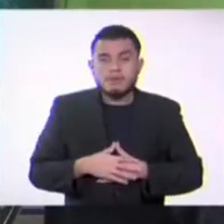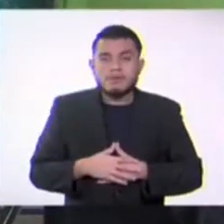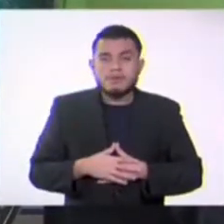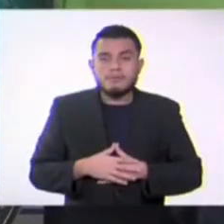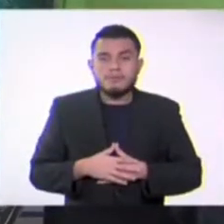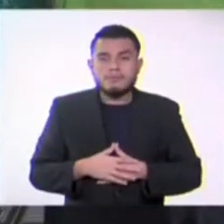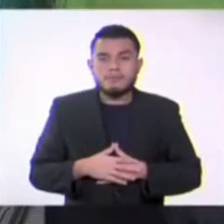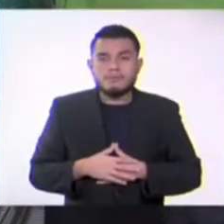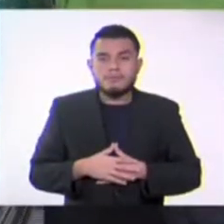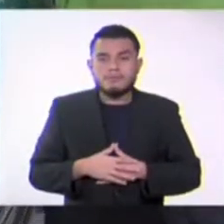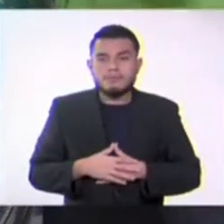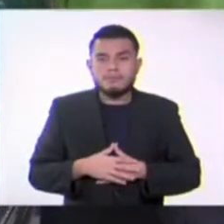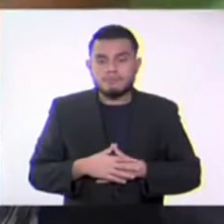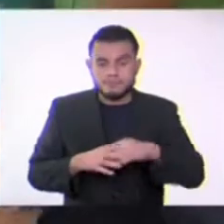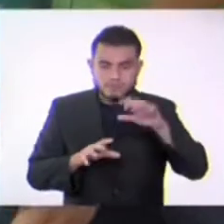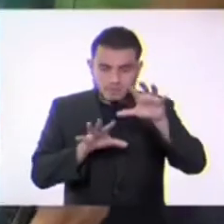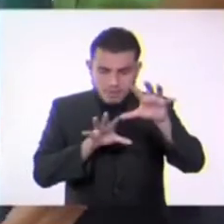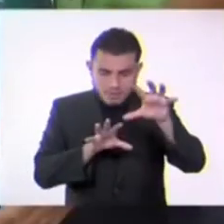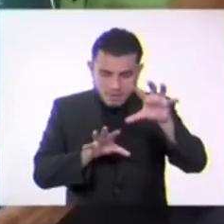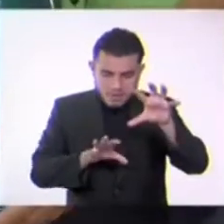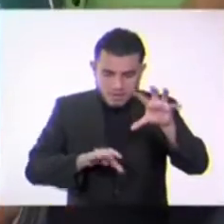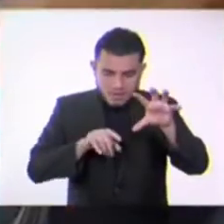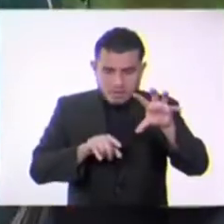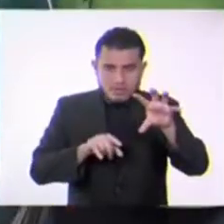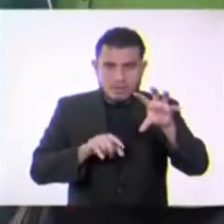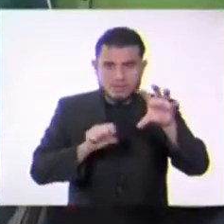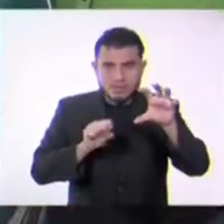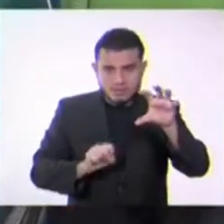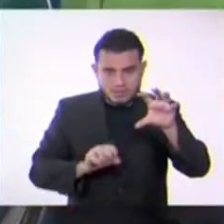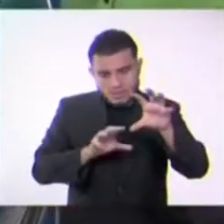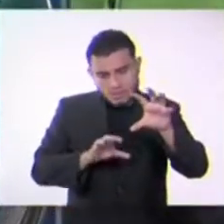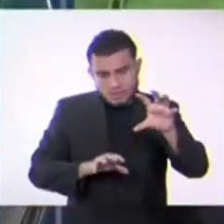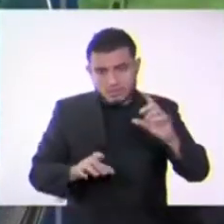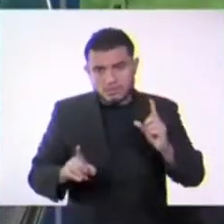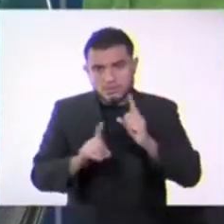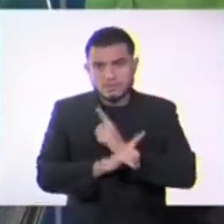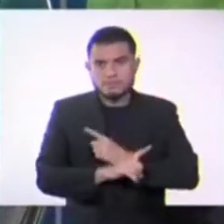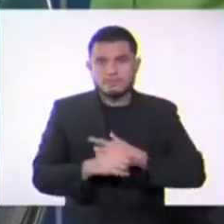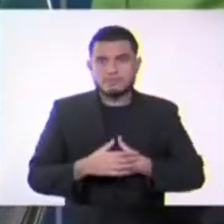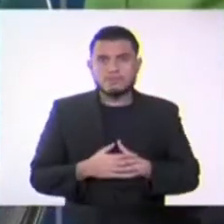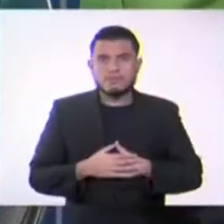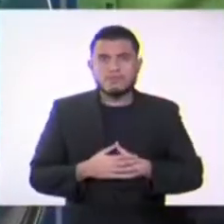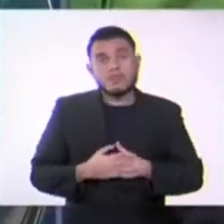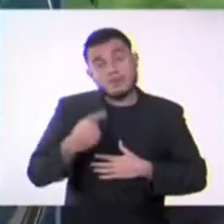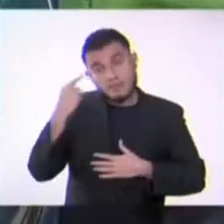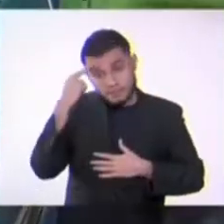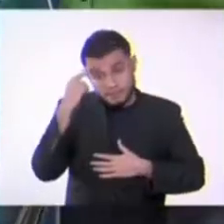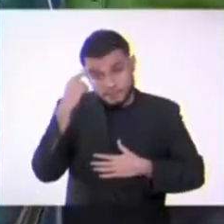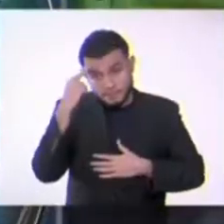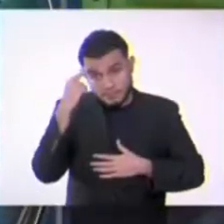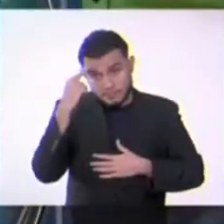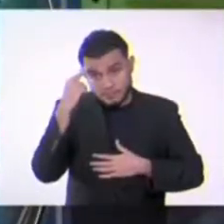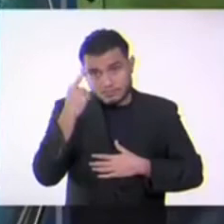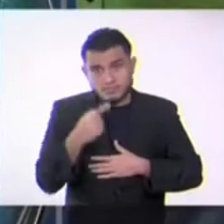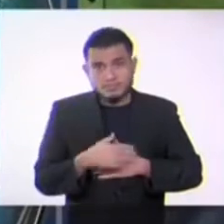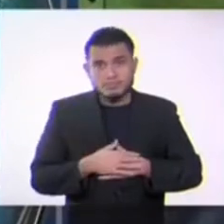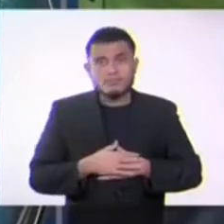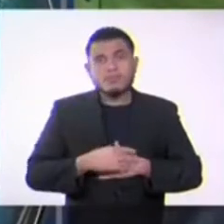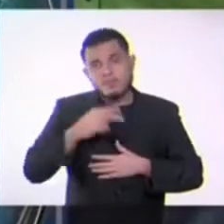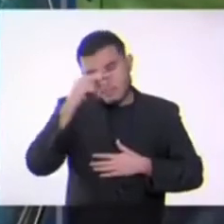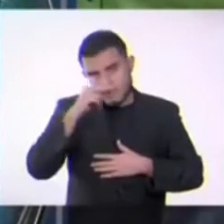el mapa de América desde México hasta el sur. Eso cambió en el pensamiento, Ok.